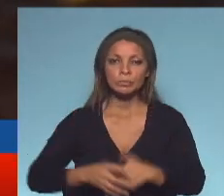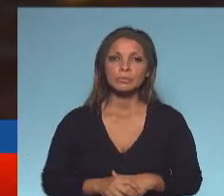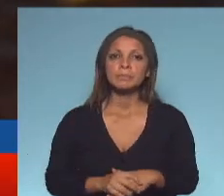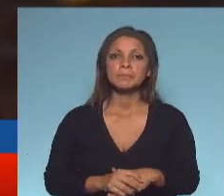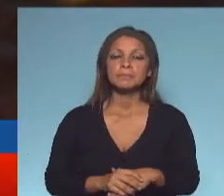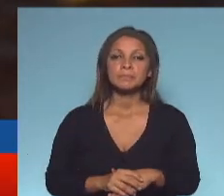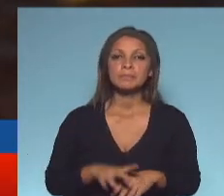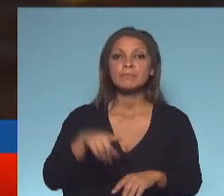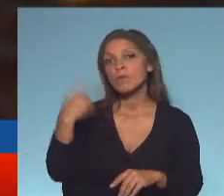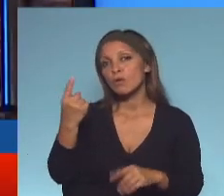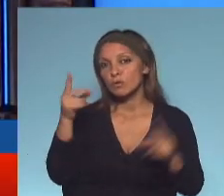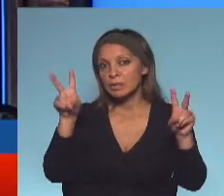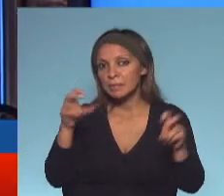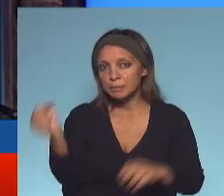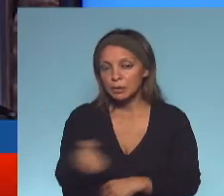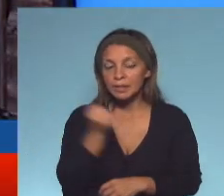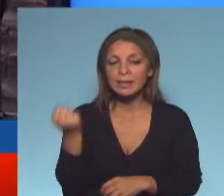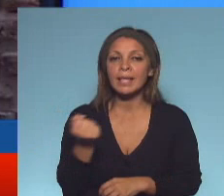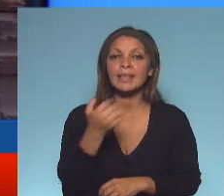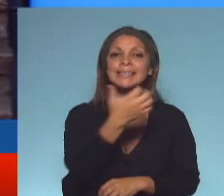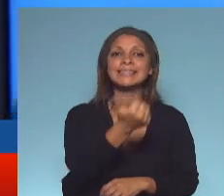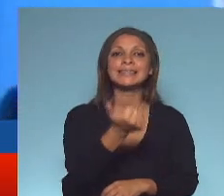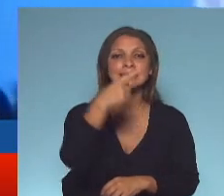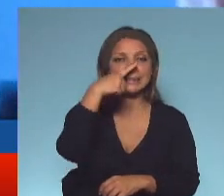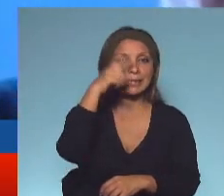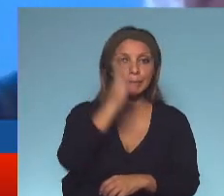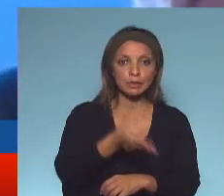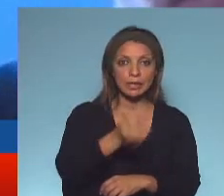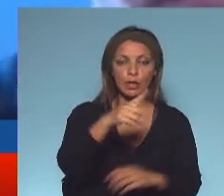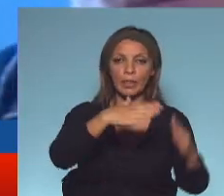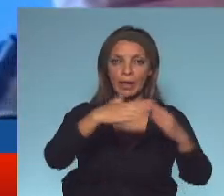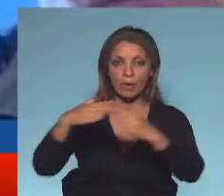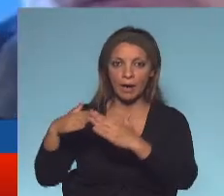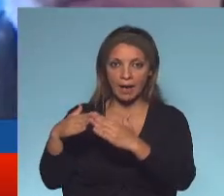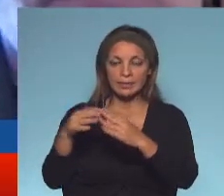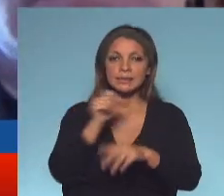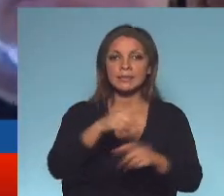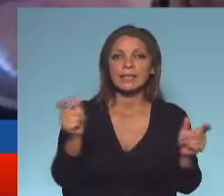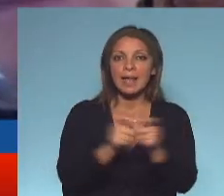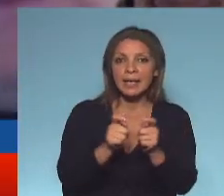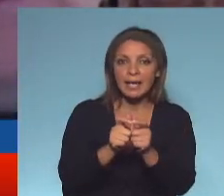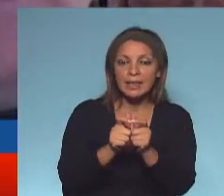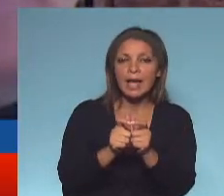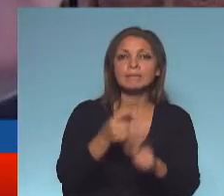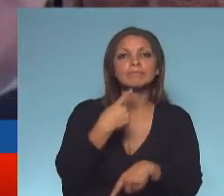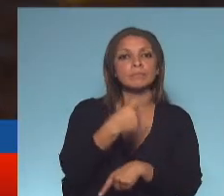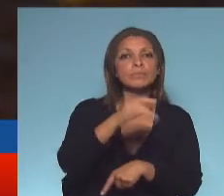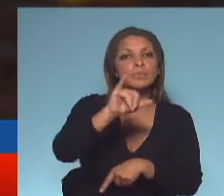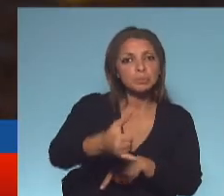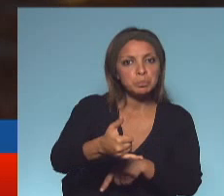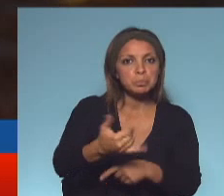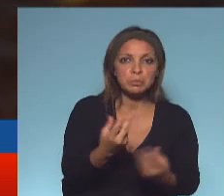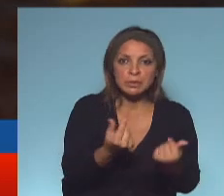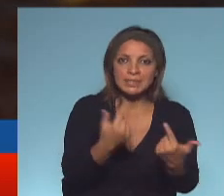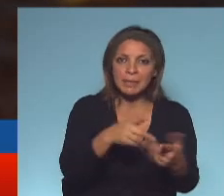Otro aspecto a destacar es que el 67% de los hogares que reciben la tarjeta afirman que logran cubrir la